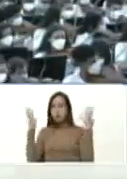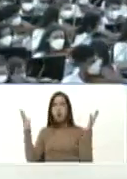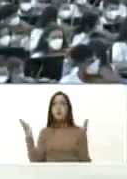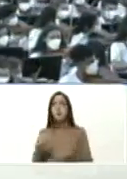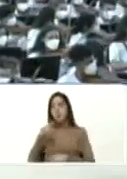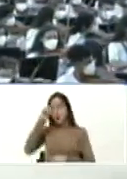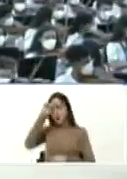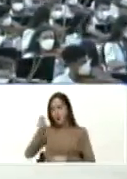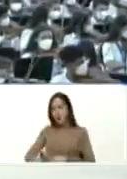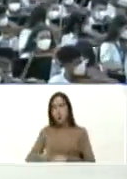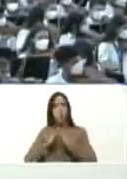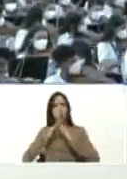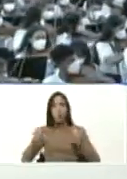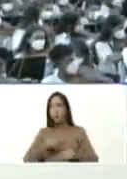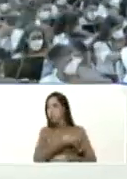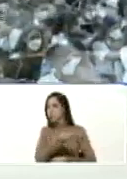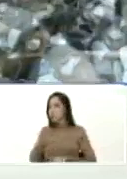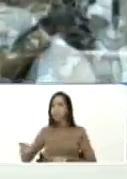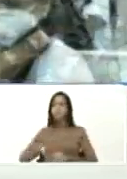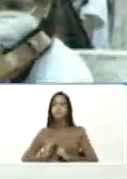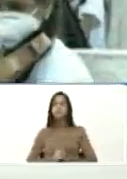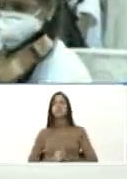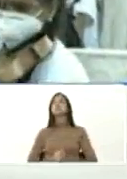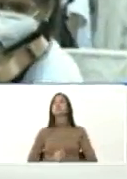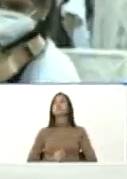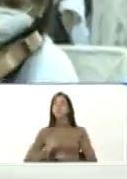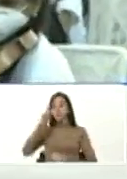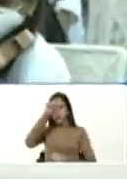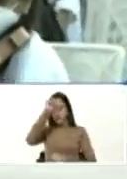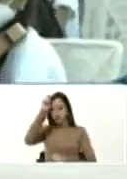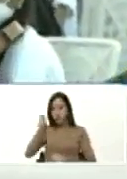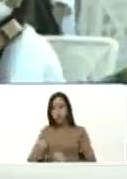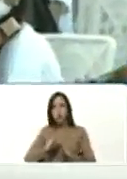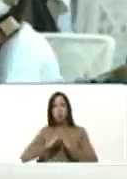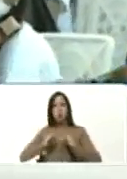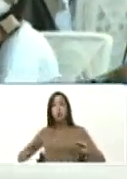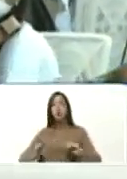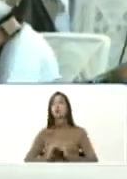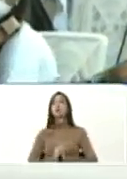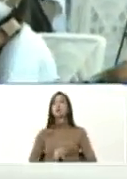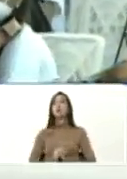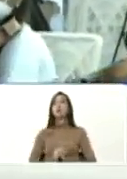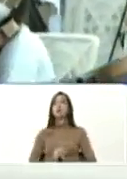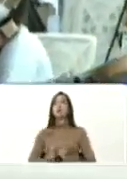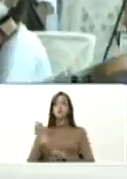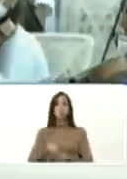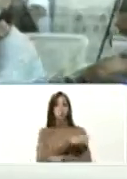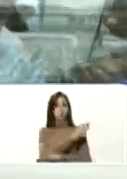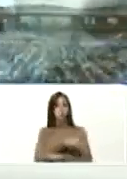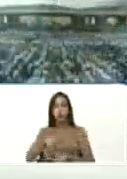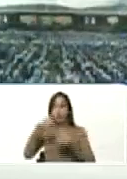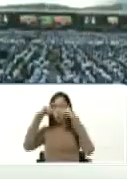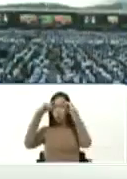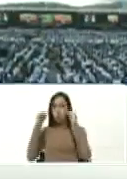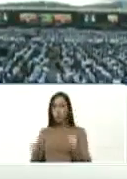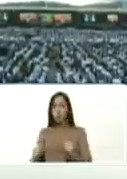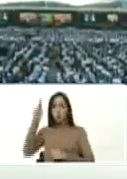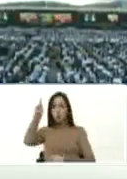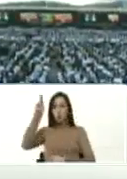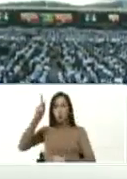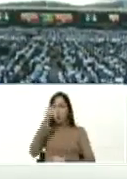Un aplauso a todos y a todas. Un reconocimiento a todos y todas, músicos, músicas,